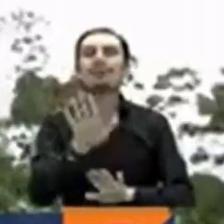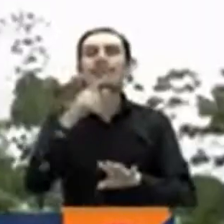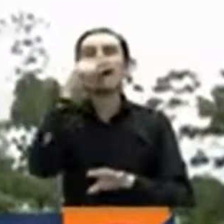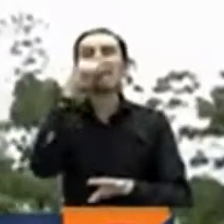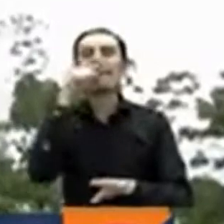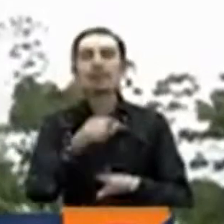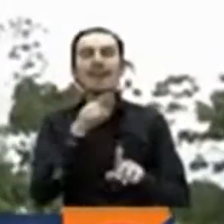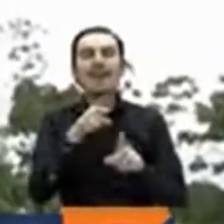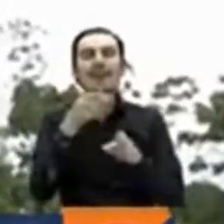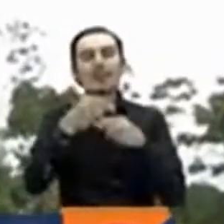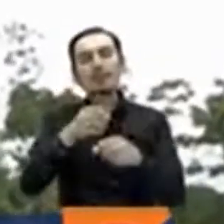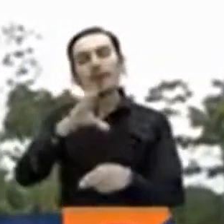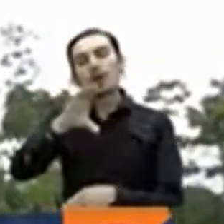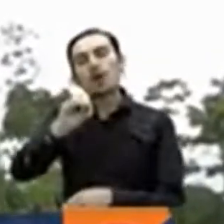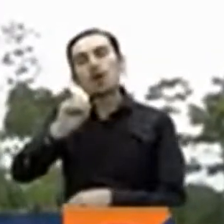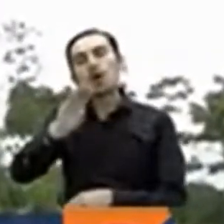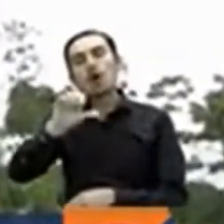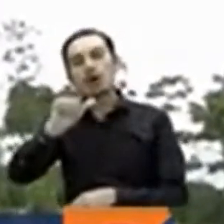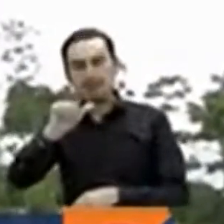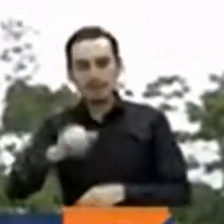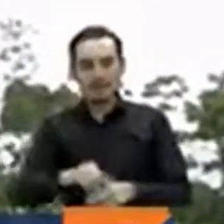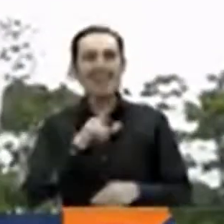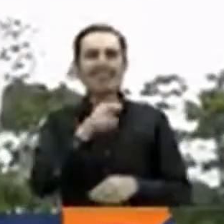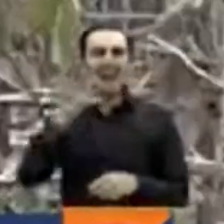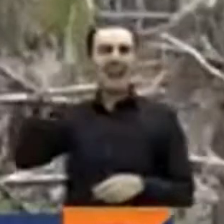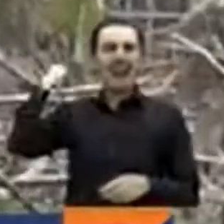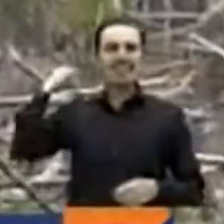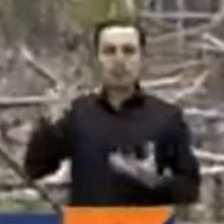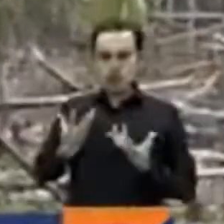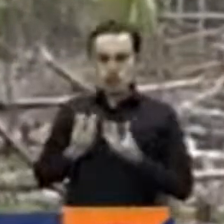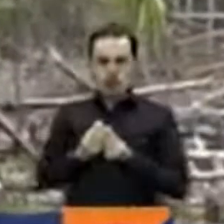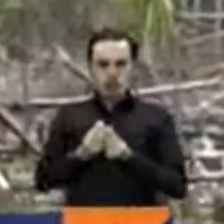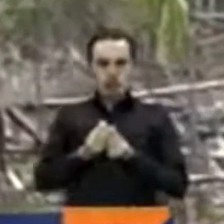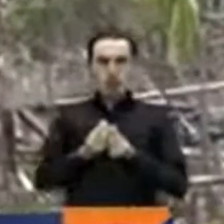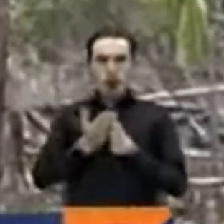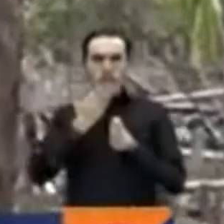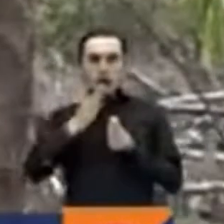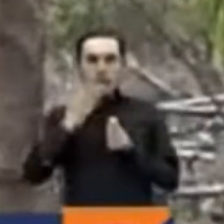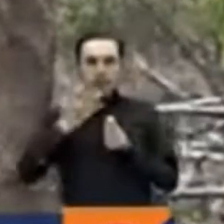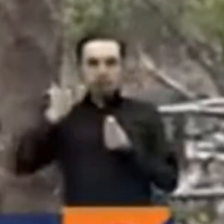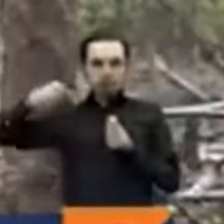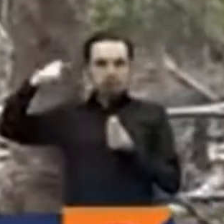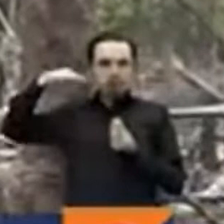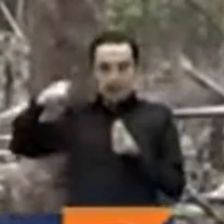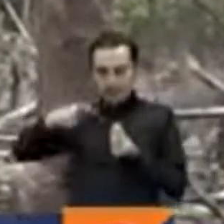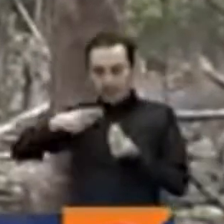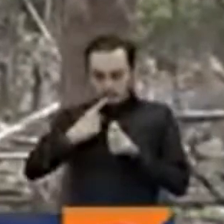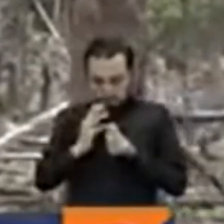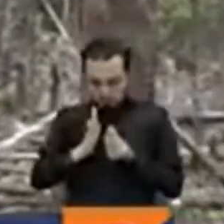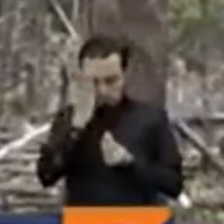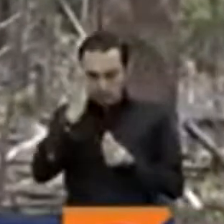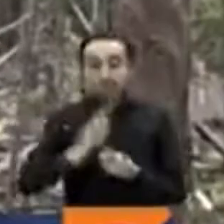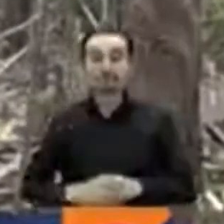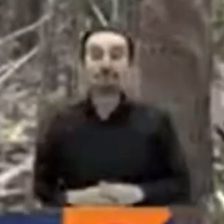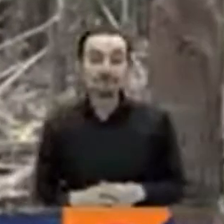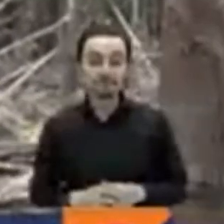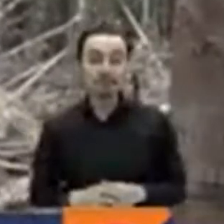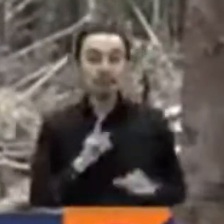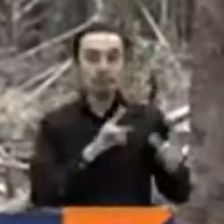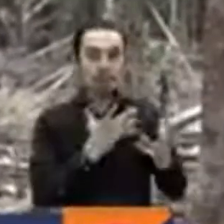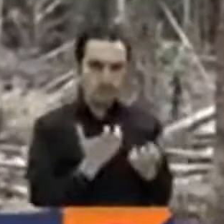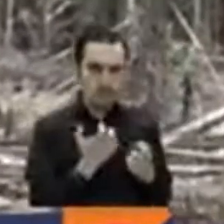coca, planta sagrada de los incas. Dijo que mucho se habla de la selva, pero que más allá de salvarla, muchos